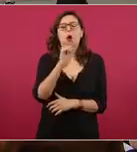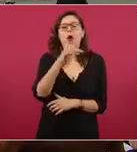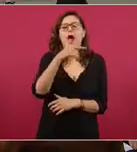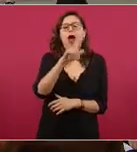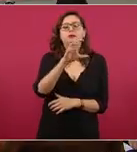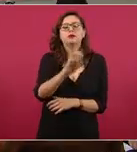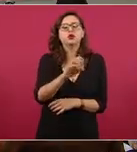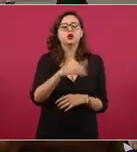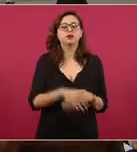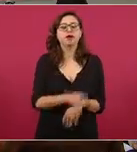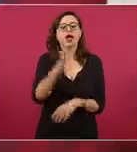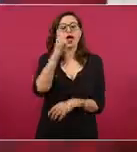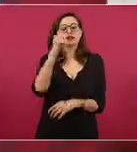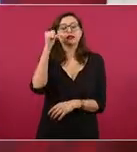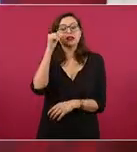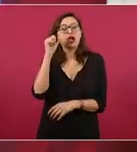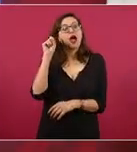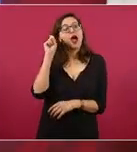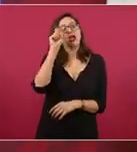Hacienda